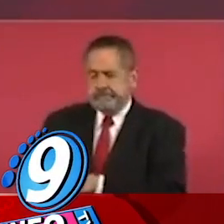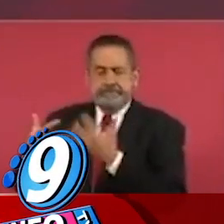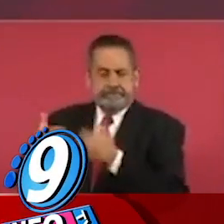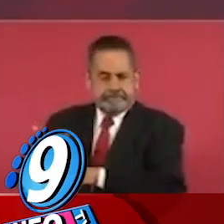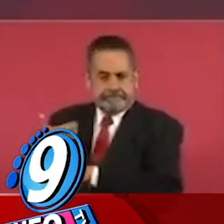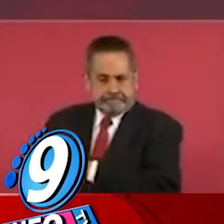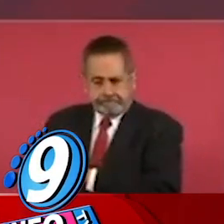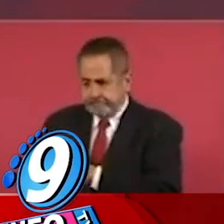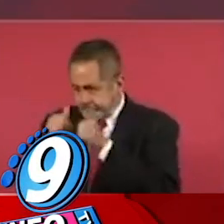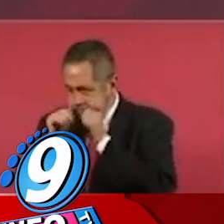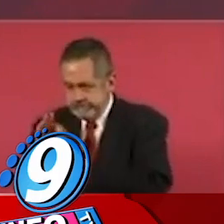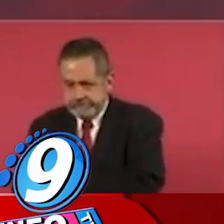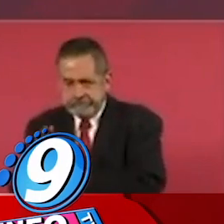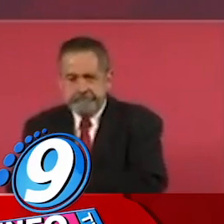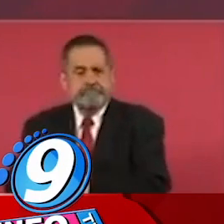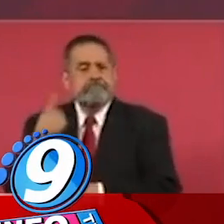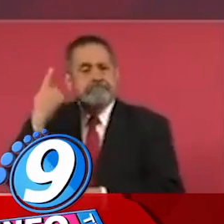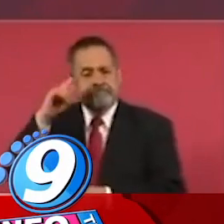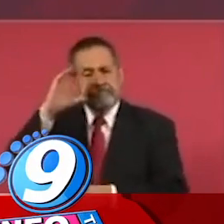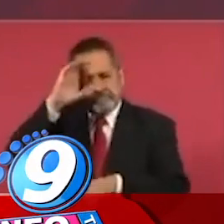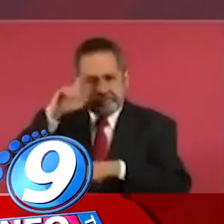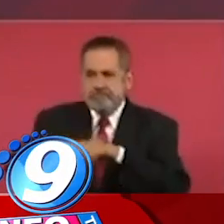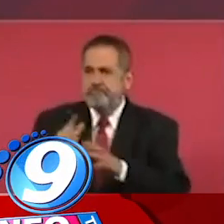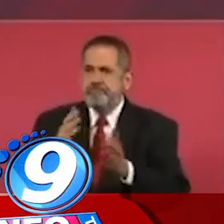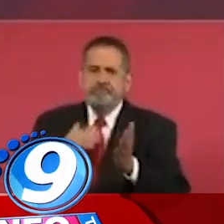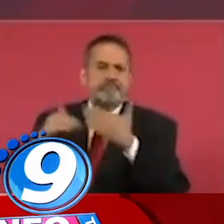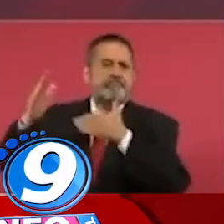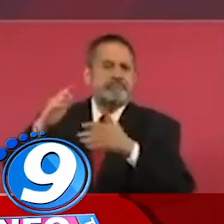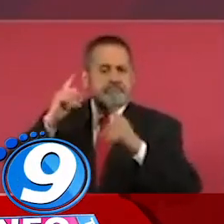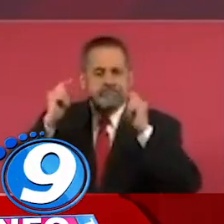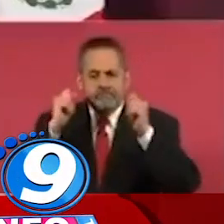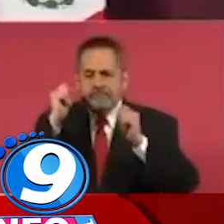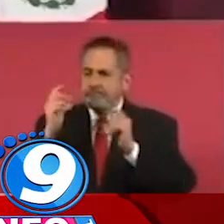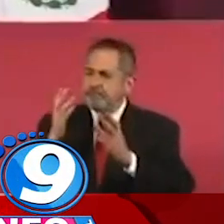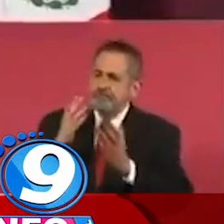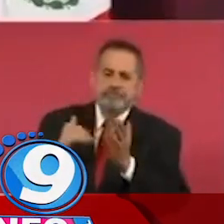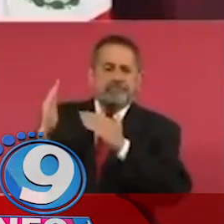desarrollo cultural y turístico de México.